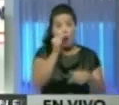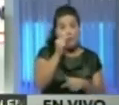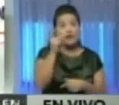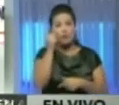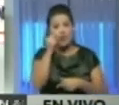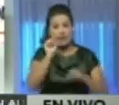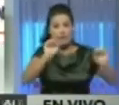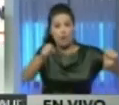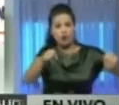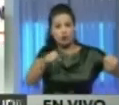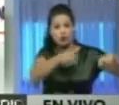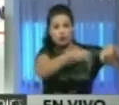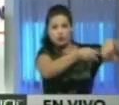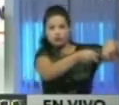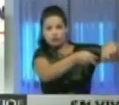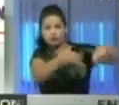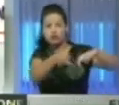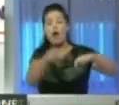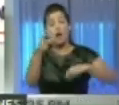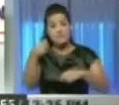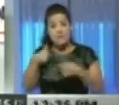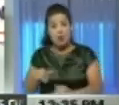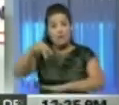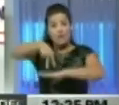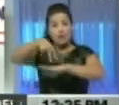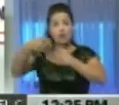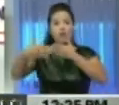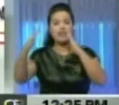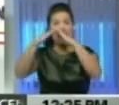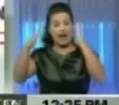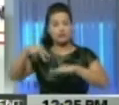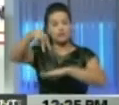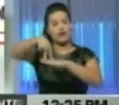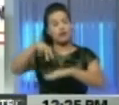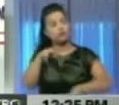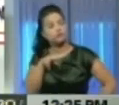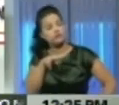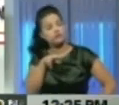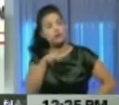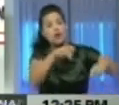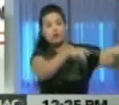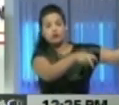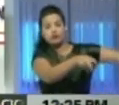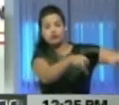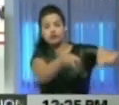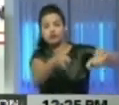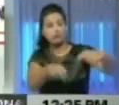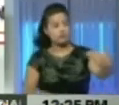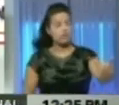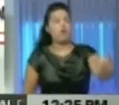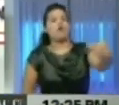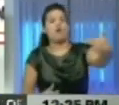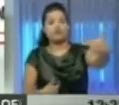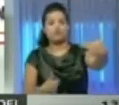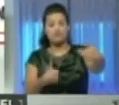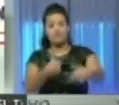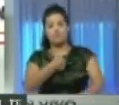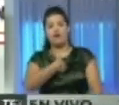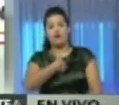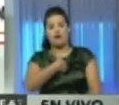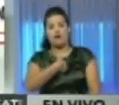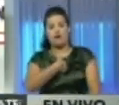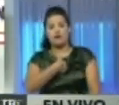mediar palabra, estando en la puerta de mi casa, le dan un tiro en el pecho, en el esternón. Y es en ese